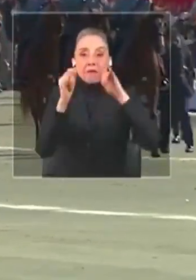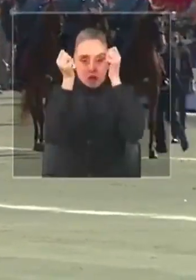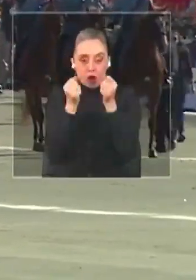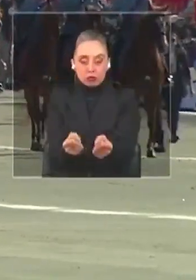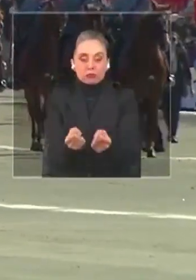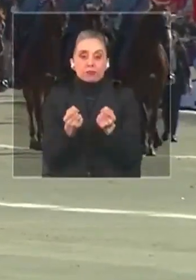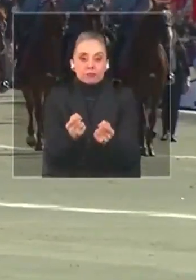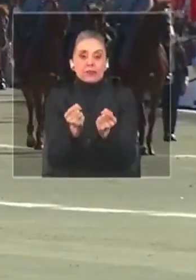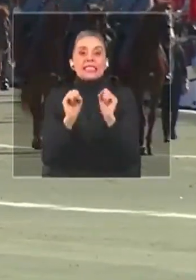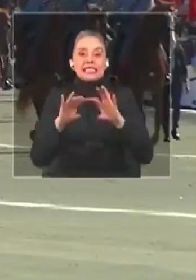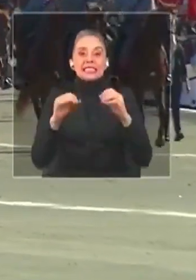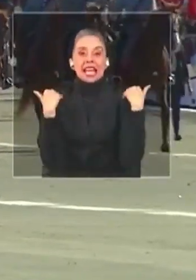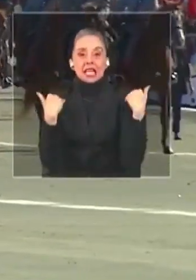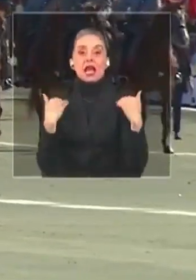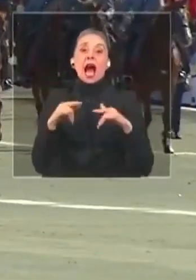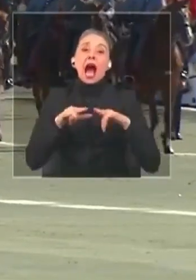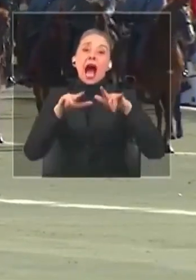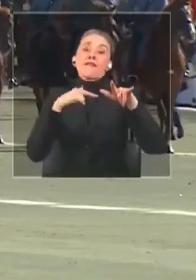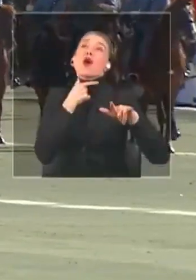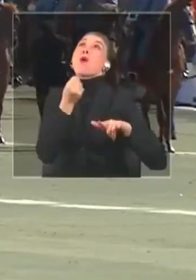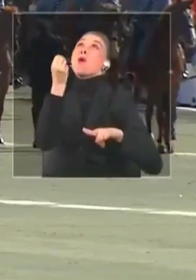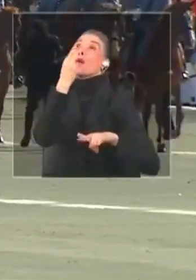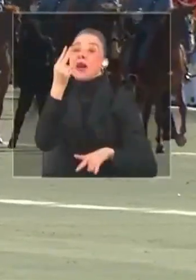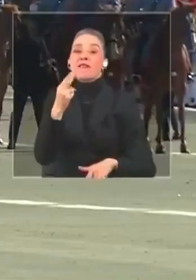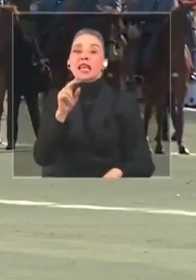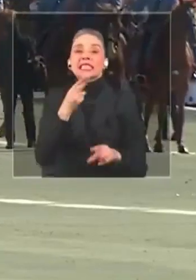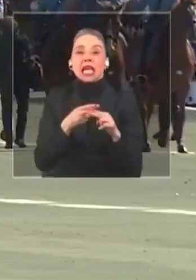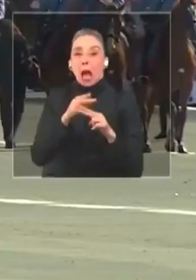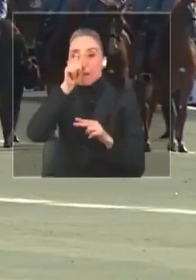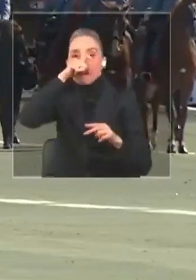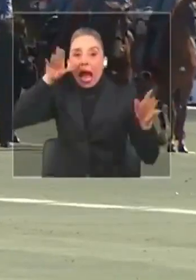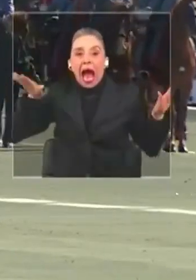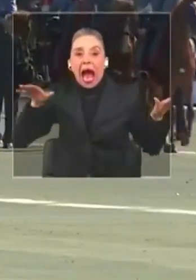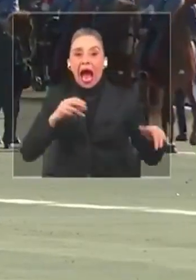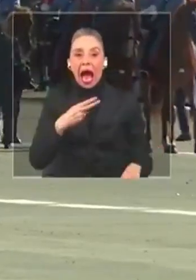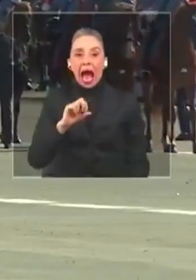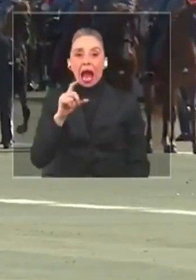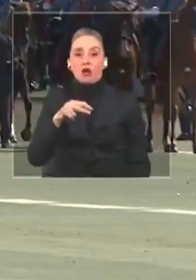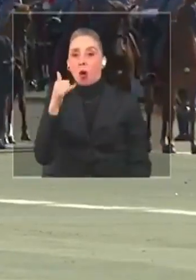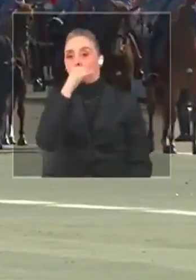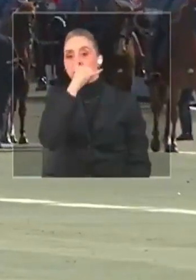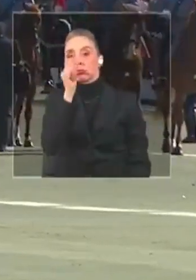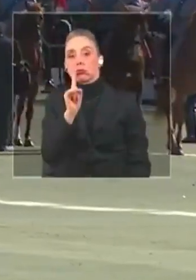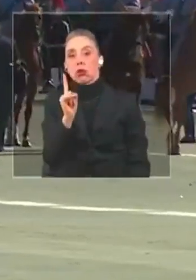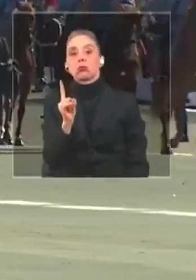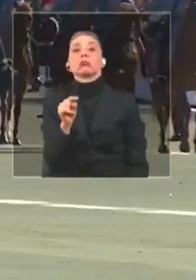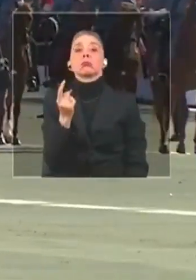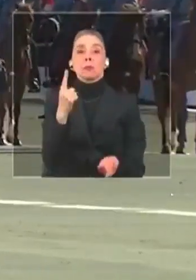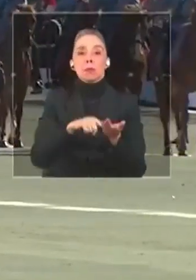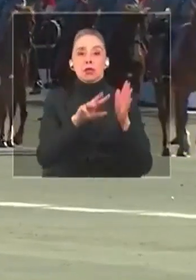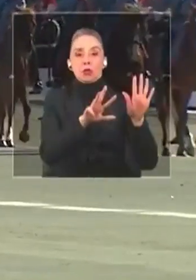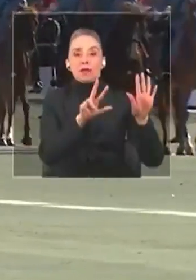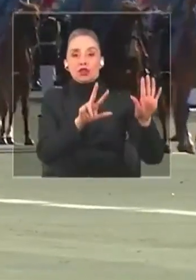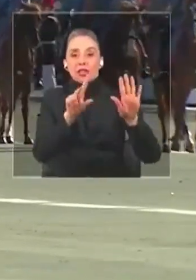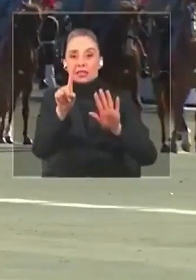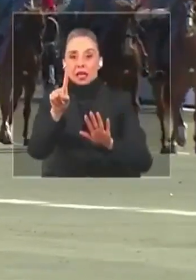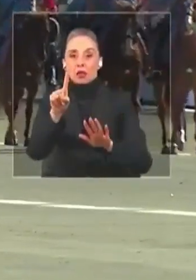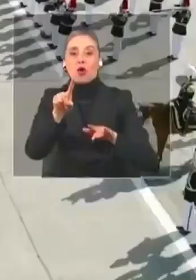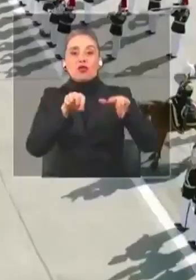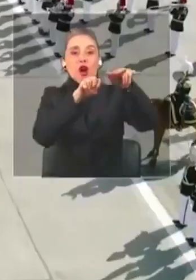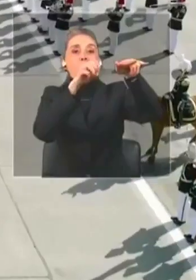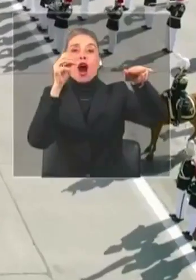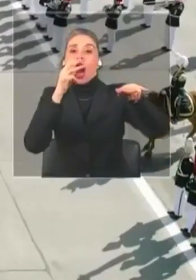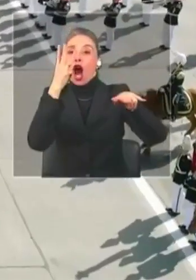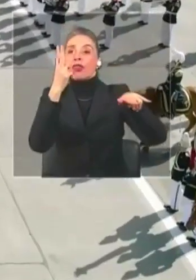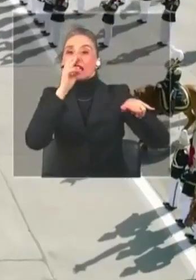hoy día no van a estar los halcones, para mi gusto, uno de los grandes ausentes en esta parada militar, ya que desde 1981 el humo tricolor